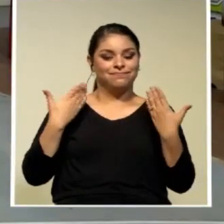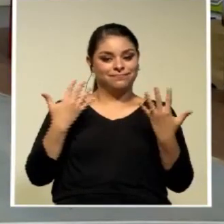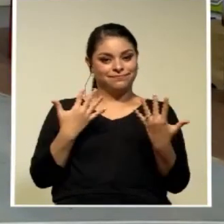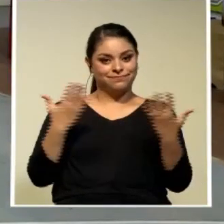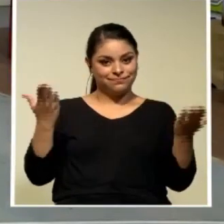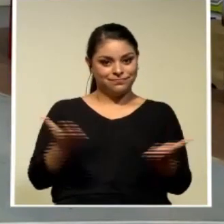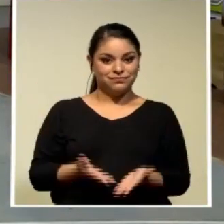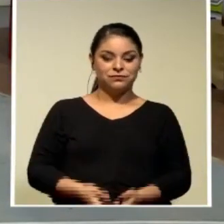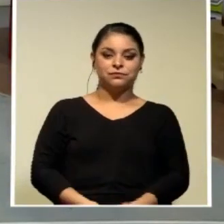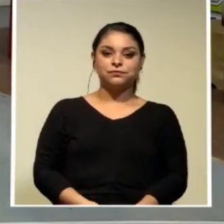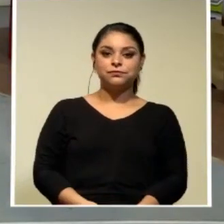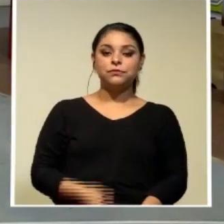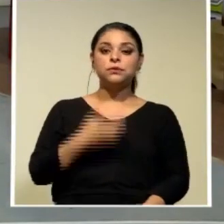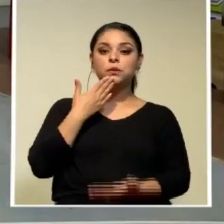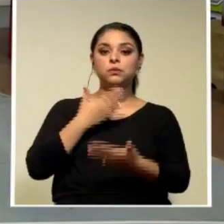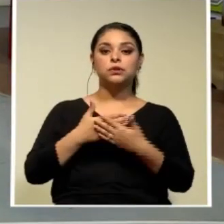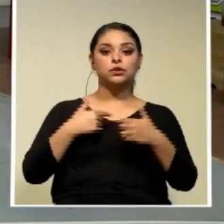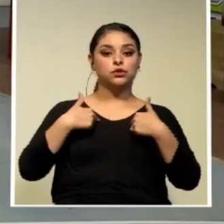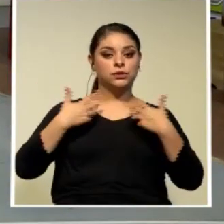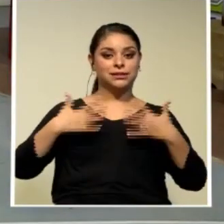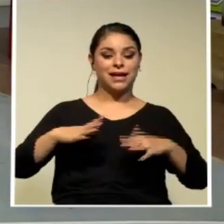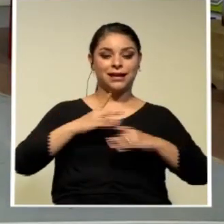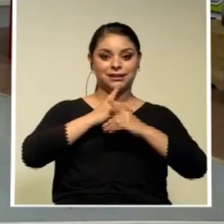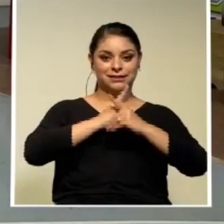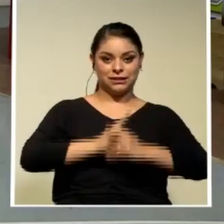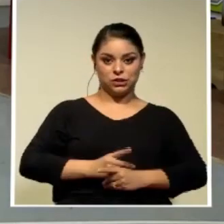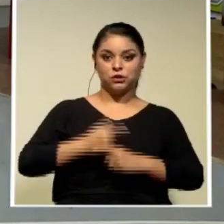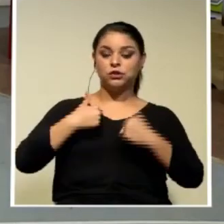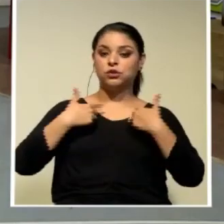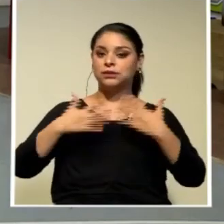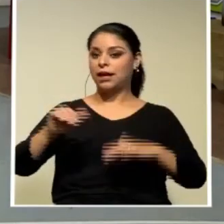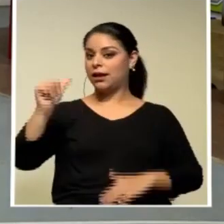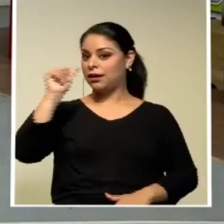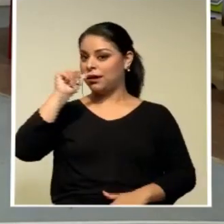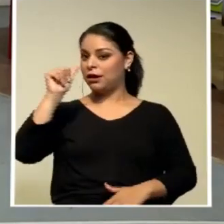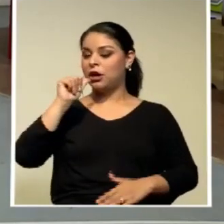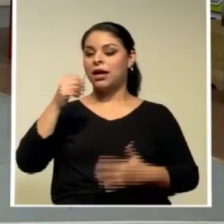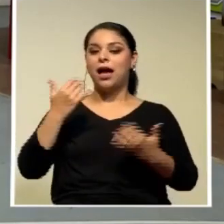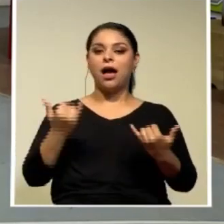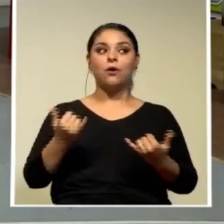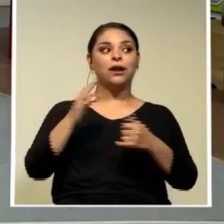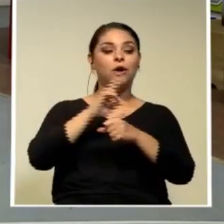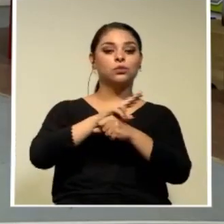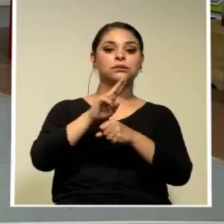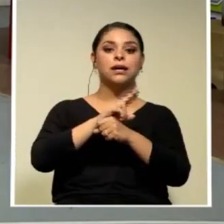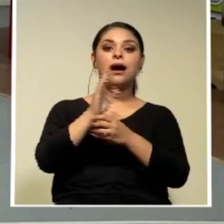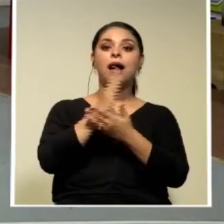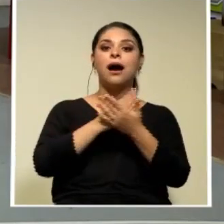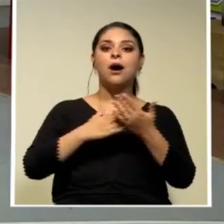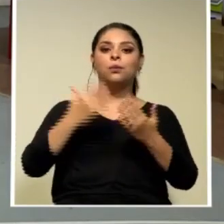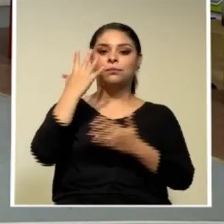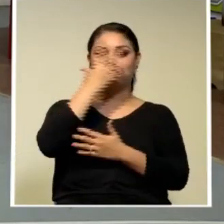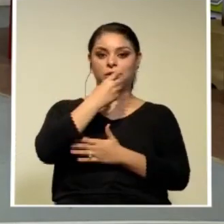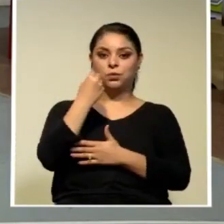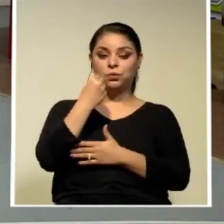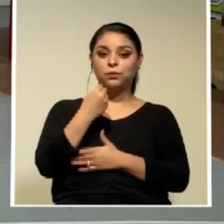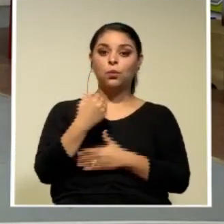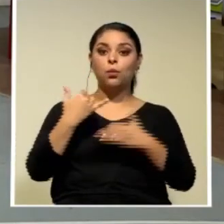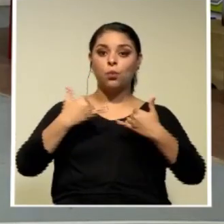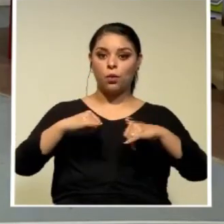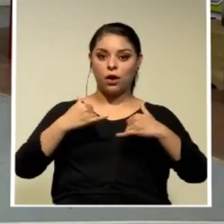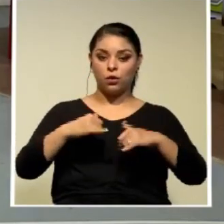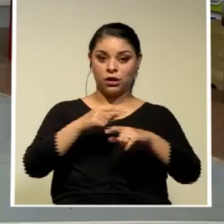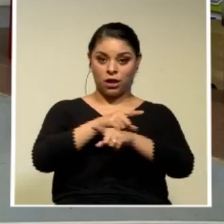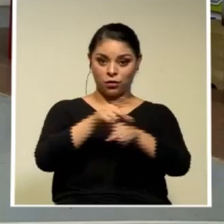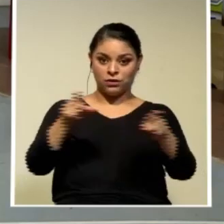ya descansé, ya me relajé, ya me hidraté y vamos a usar algo muy bonito. Vamos a hacer un juego que a los niños y las niñas, Niña